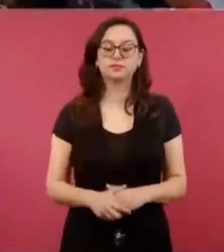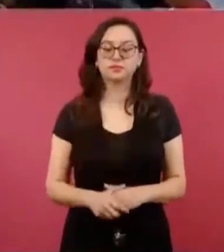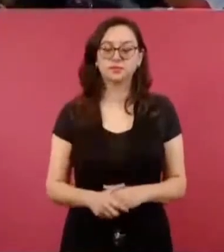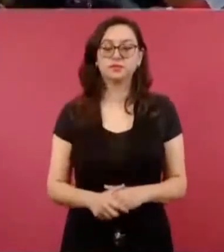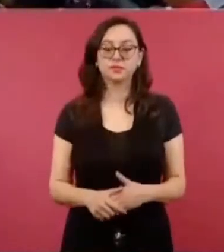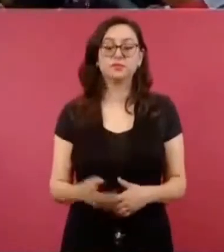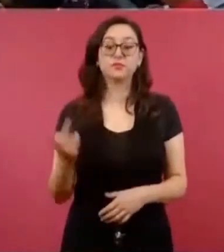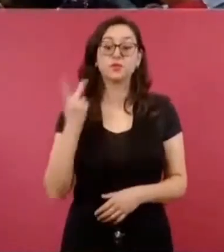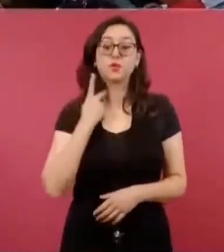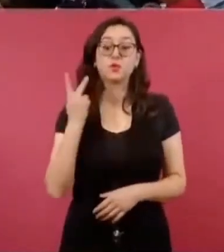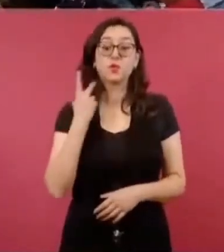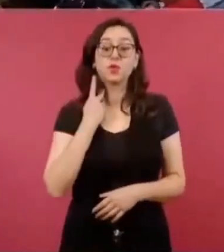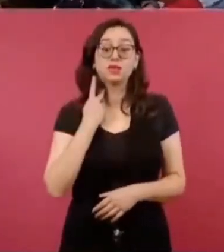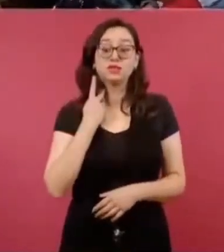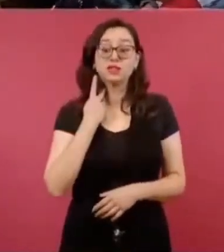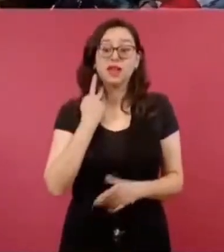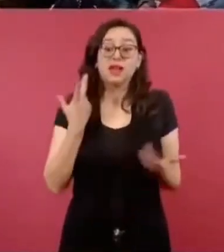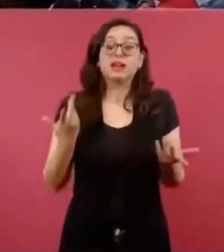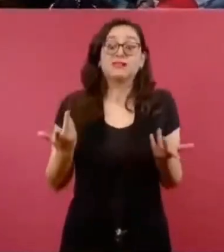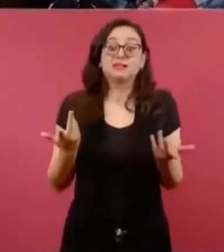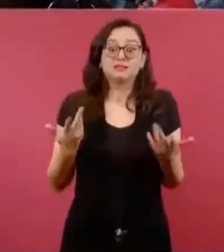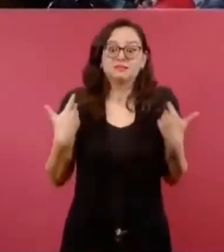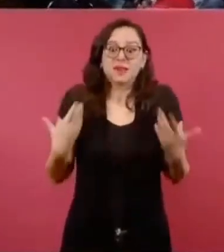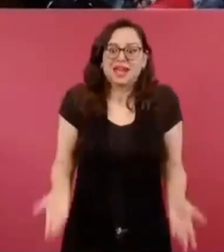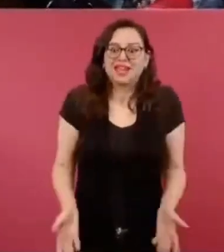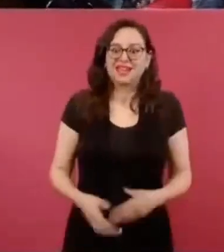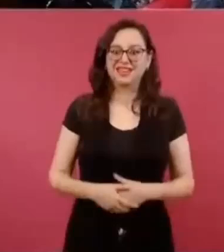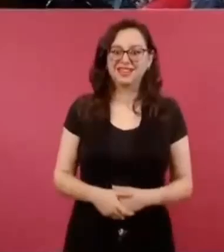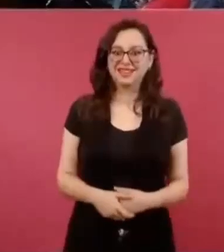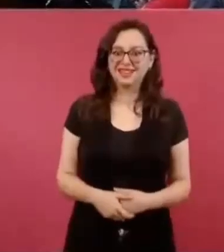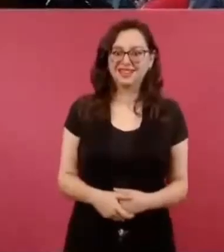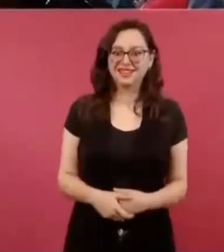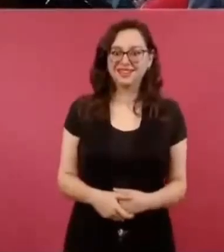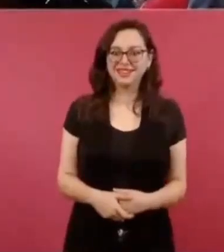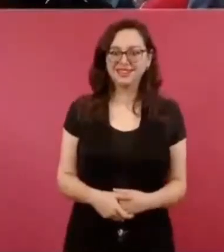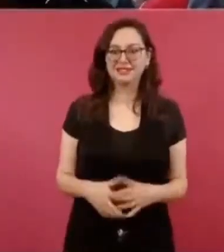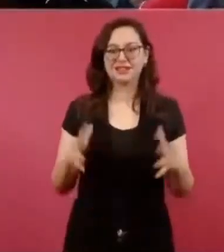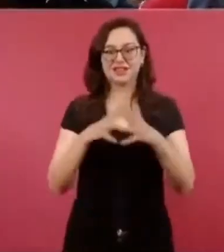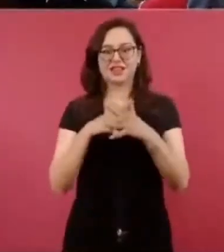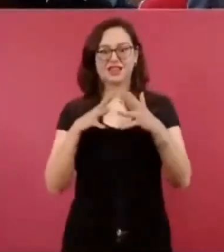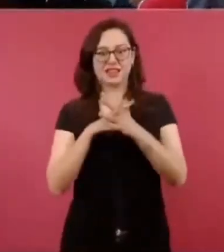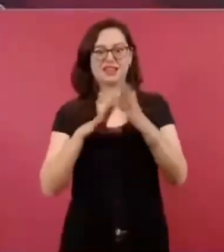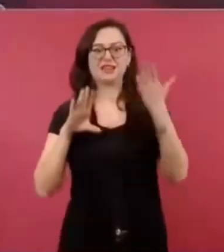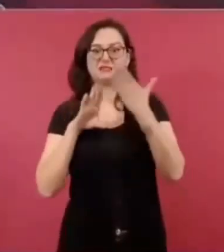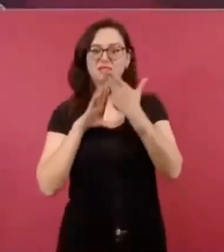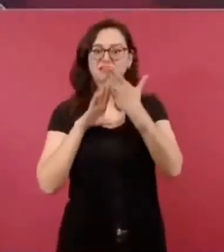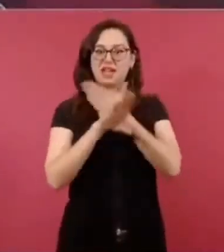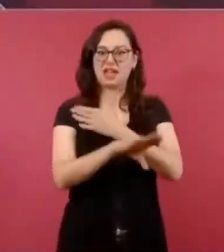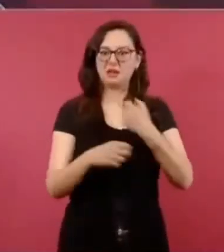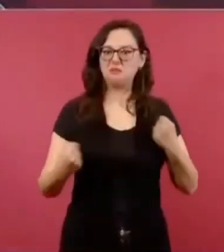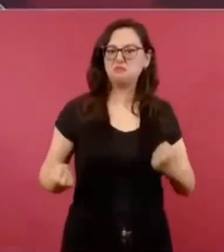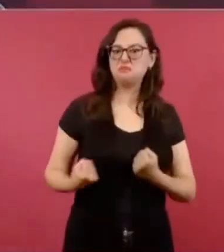Para eso es la política, repito, para evitar la guerra, para evitar la confrontación.